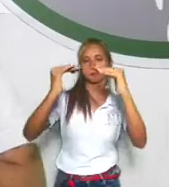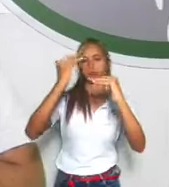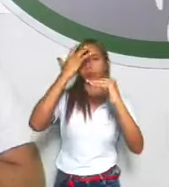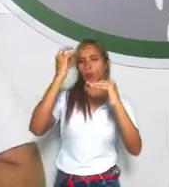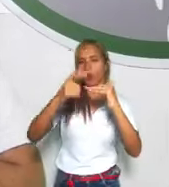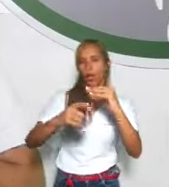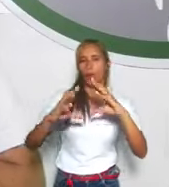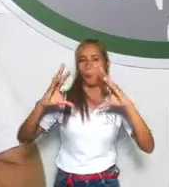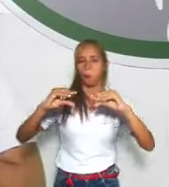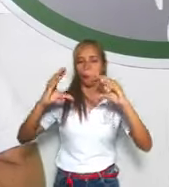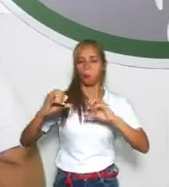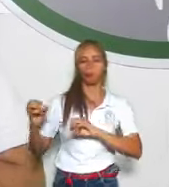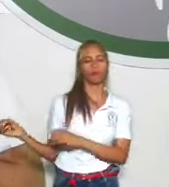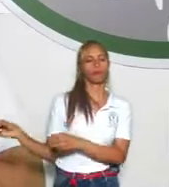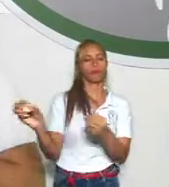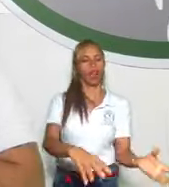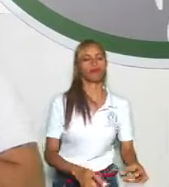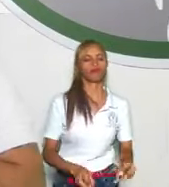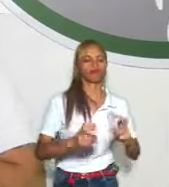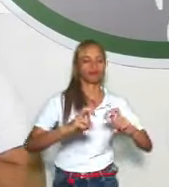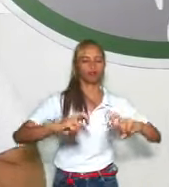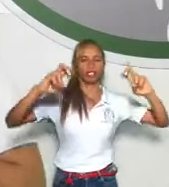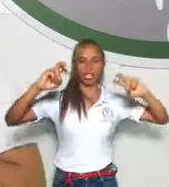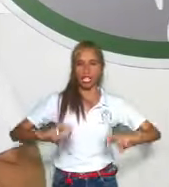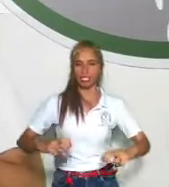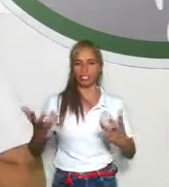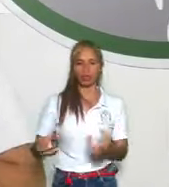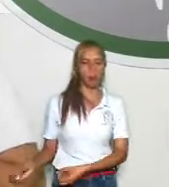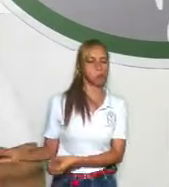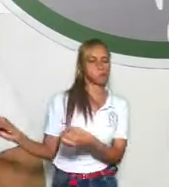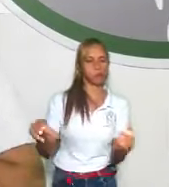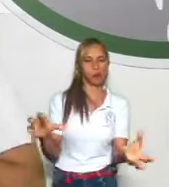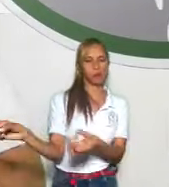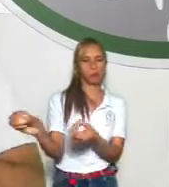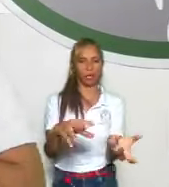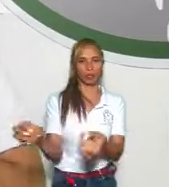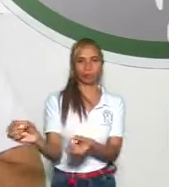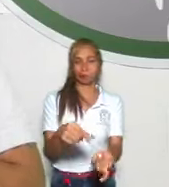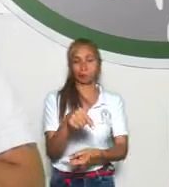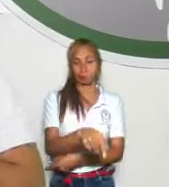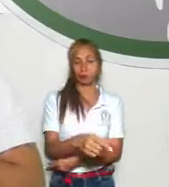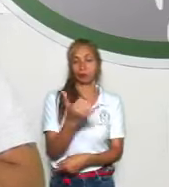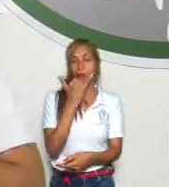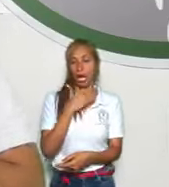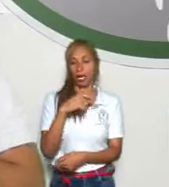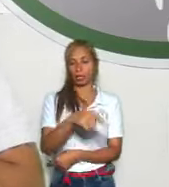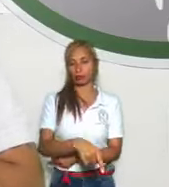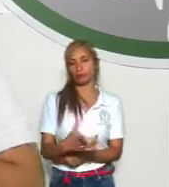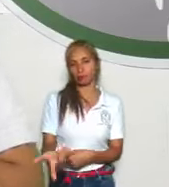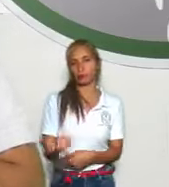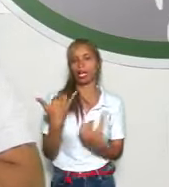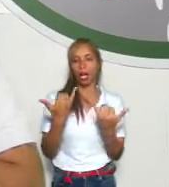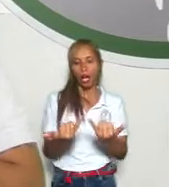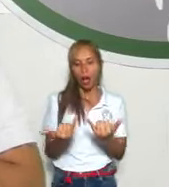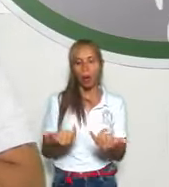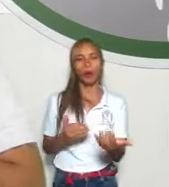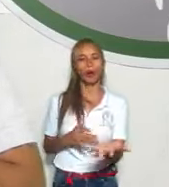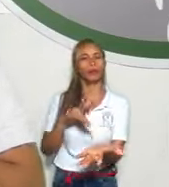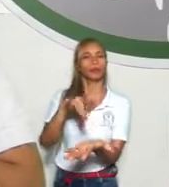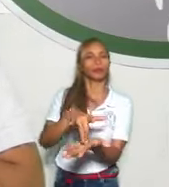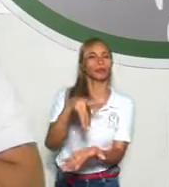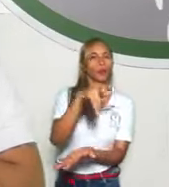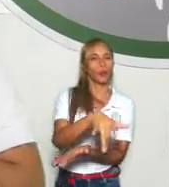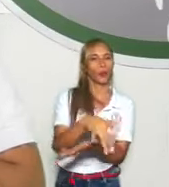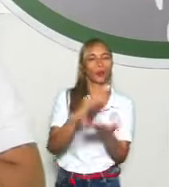colchones, muebles, enseres, todo tipo de residuos. Entonces estamos ahí cumpliéndole a la comunidad del corregimiento, que hace parte de